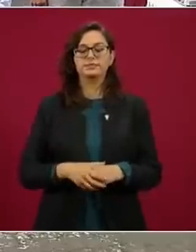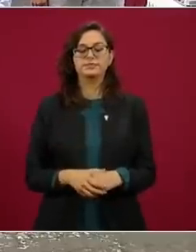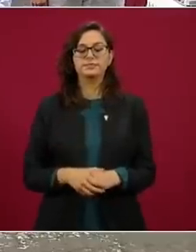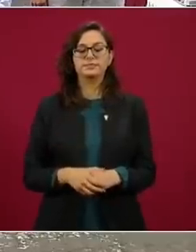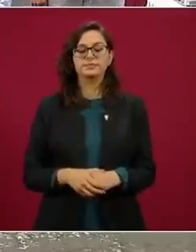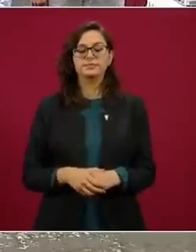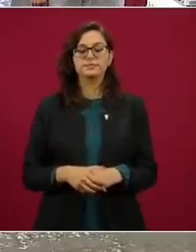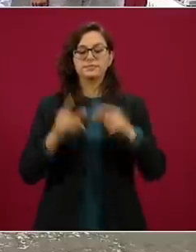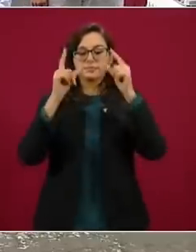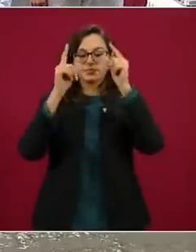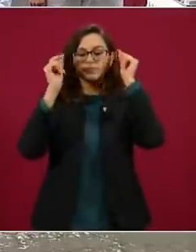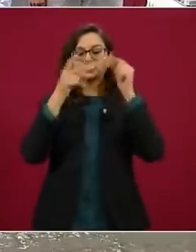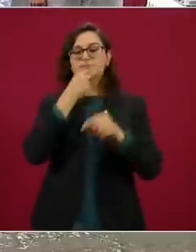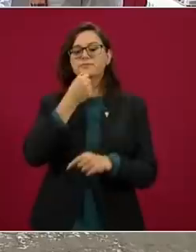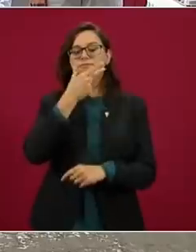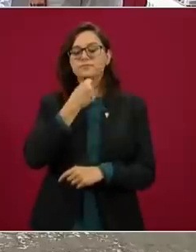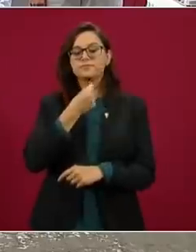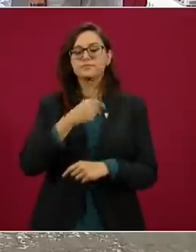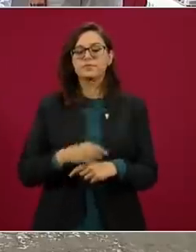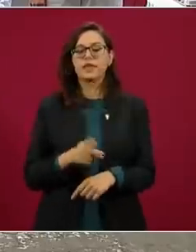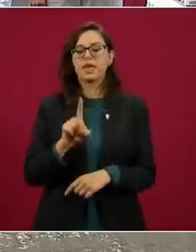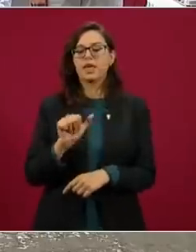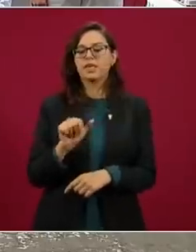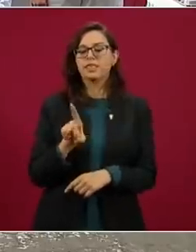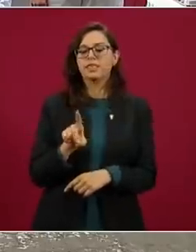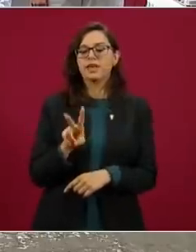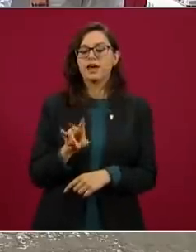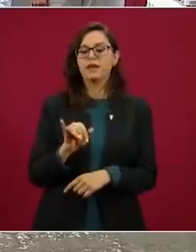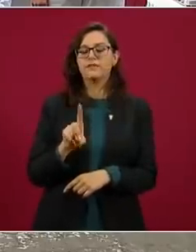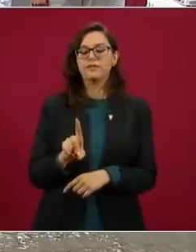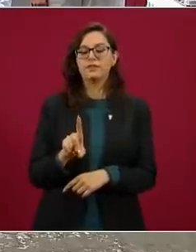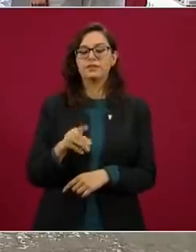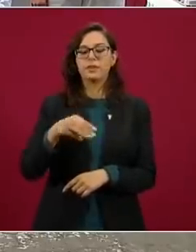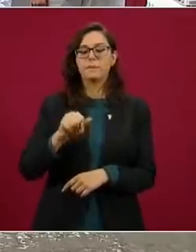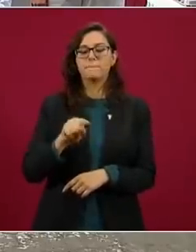enfermero yo no es david martínez gutiérrez